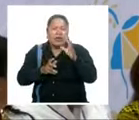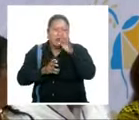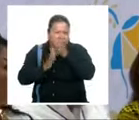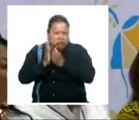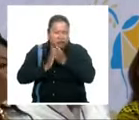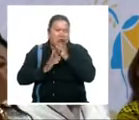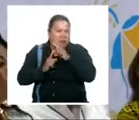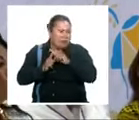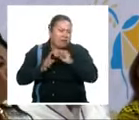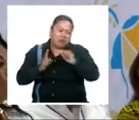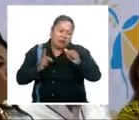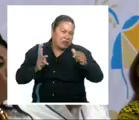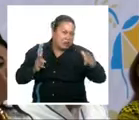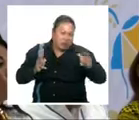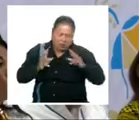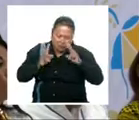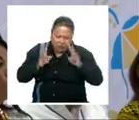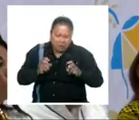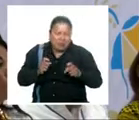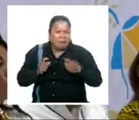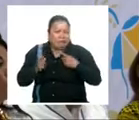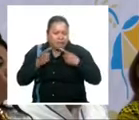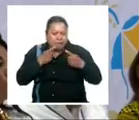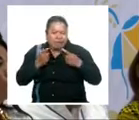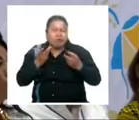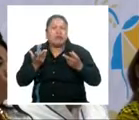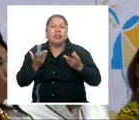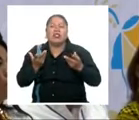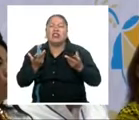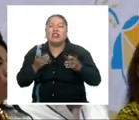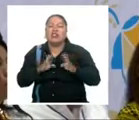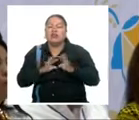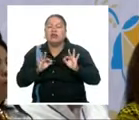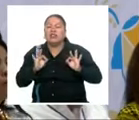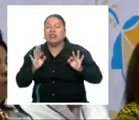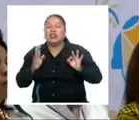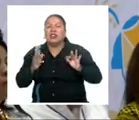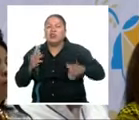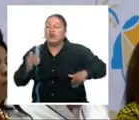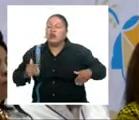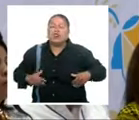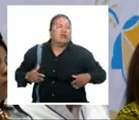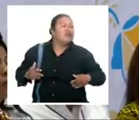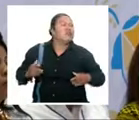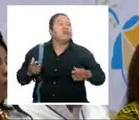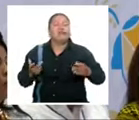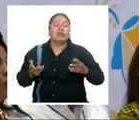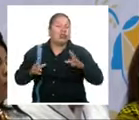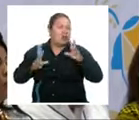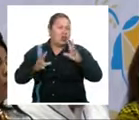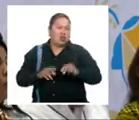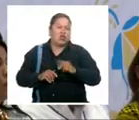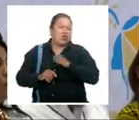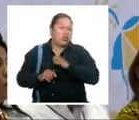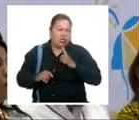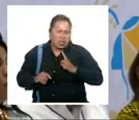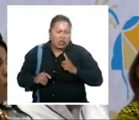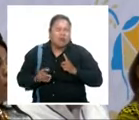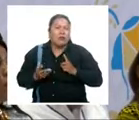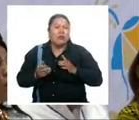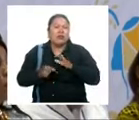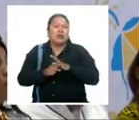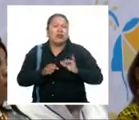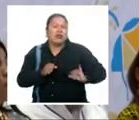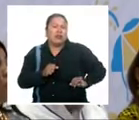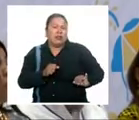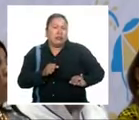Concluimos que las diferencias y los agravios no deben de estar por encima de nuestros